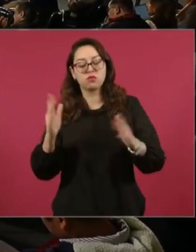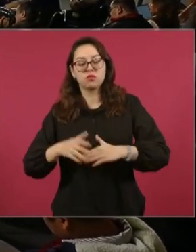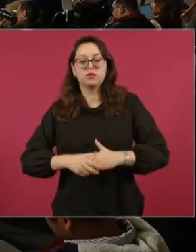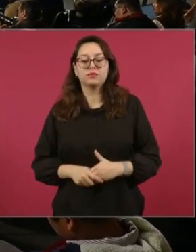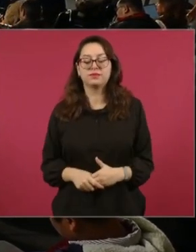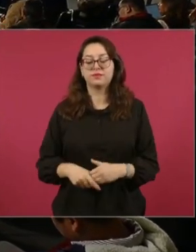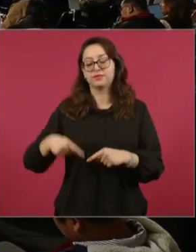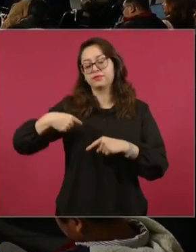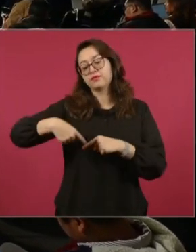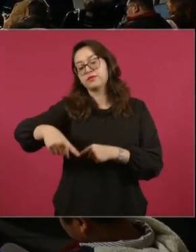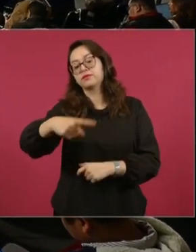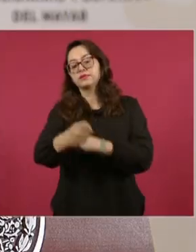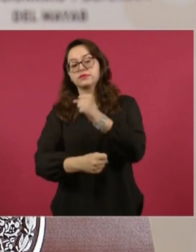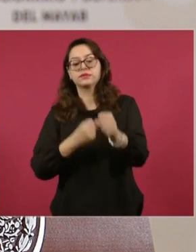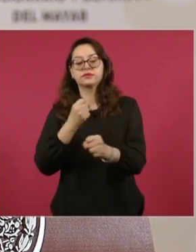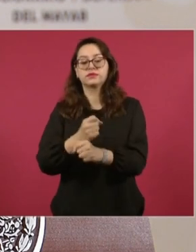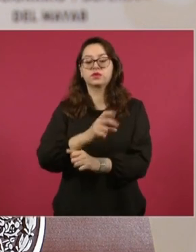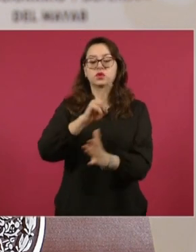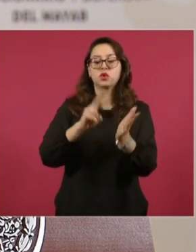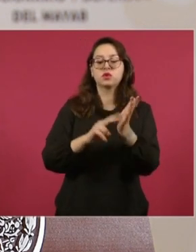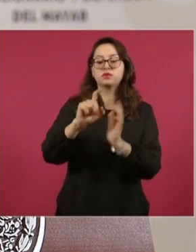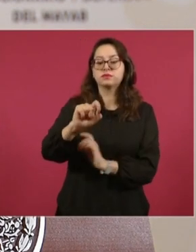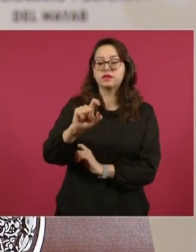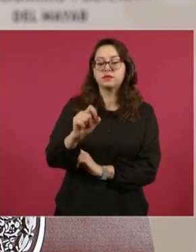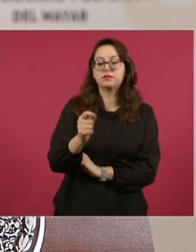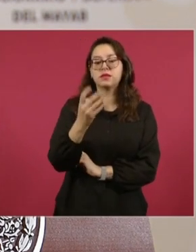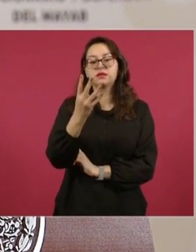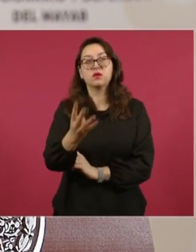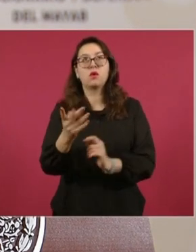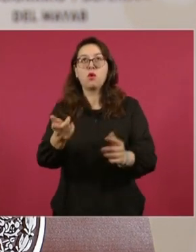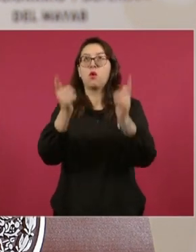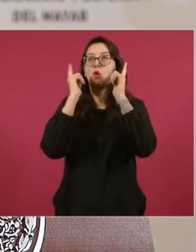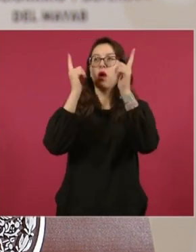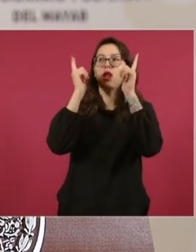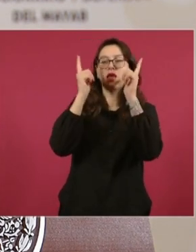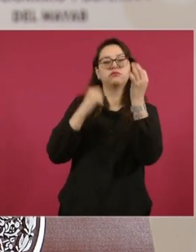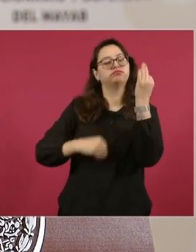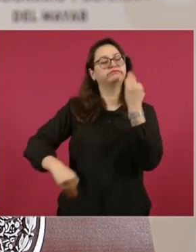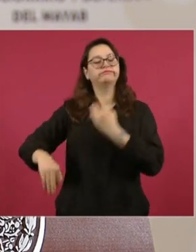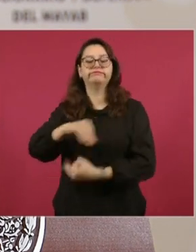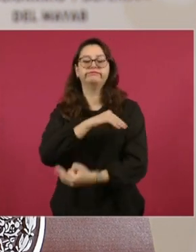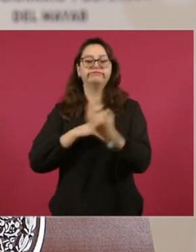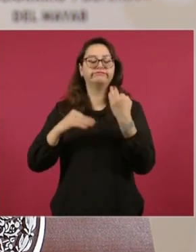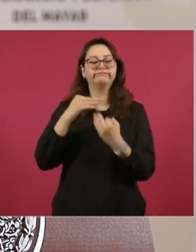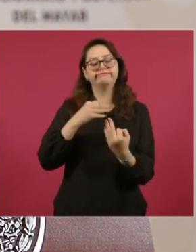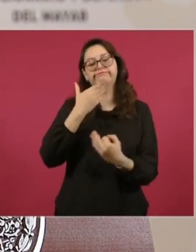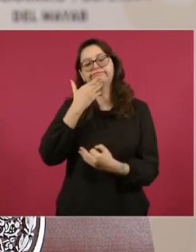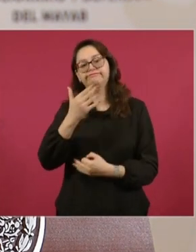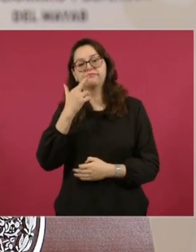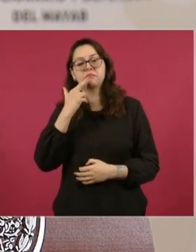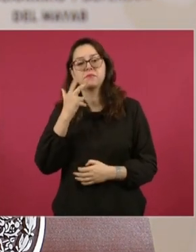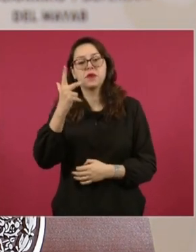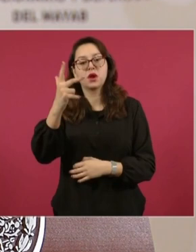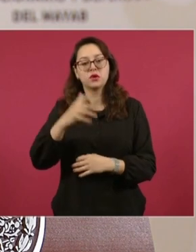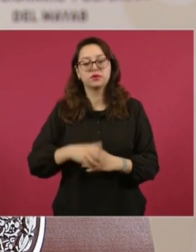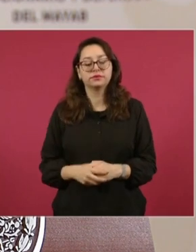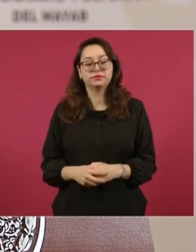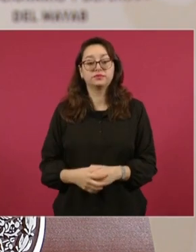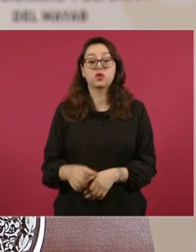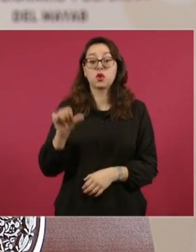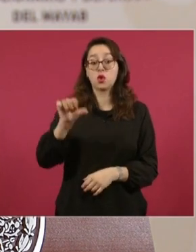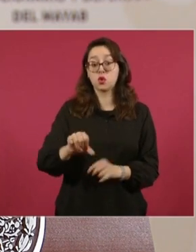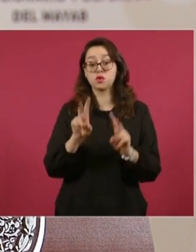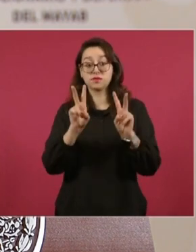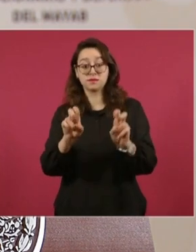año que sea lo mejor para todos ustedes, sus familias. Y hoy en el Pulso de la Salud presentamos